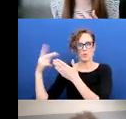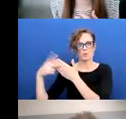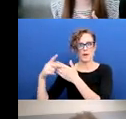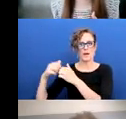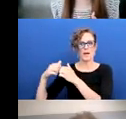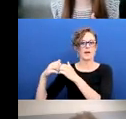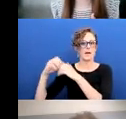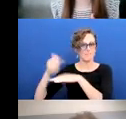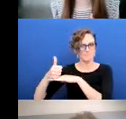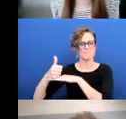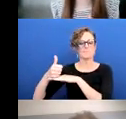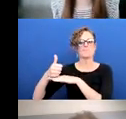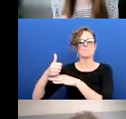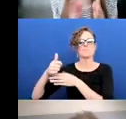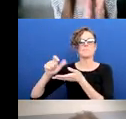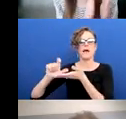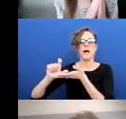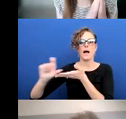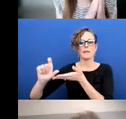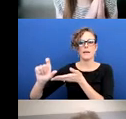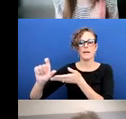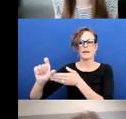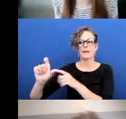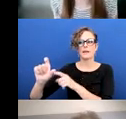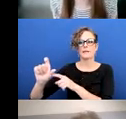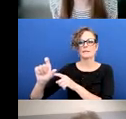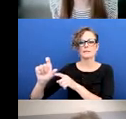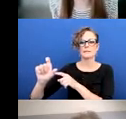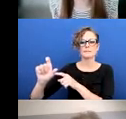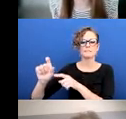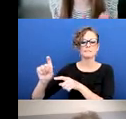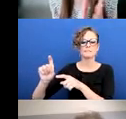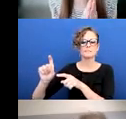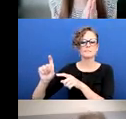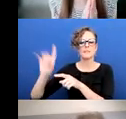Ese es el programa estatal que está